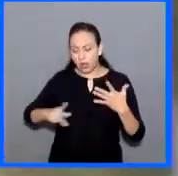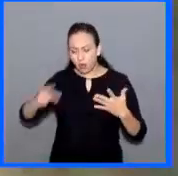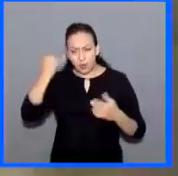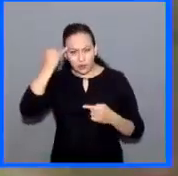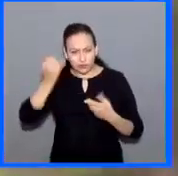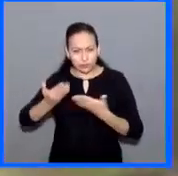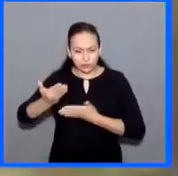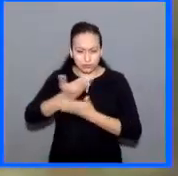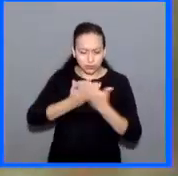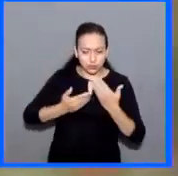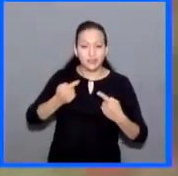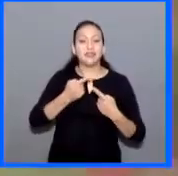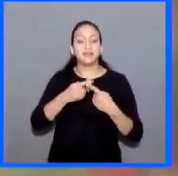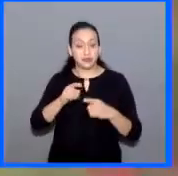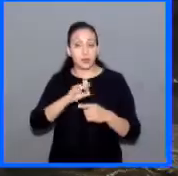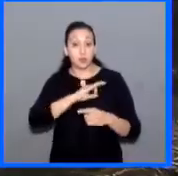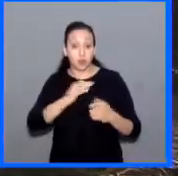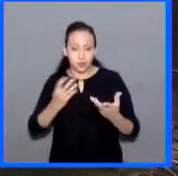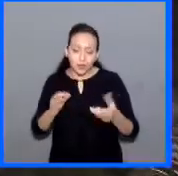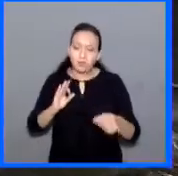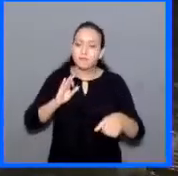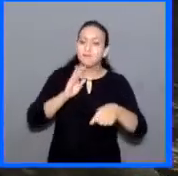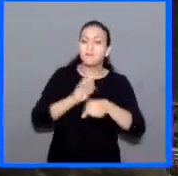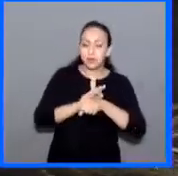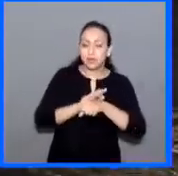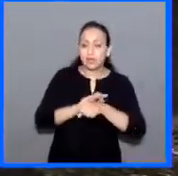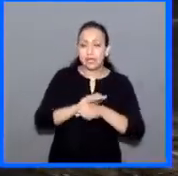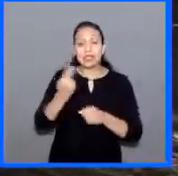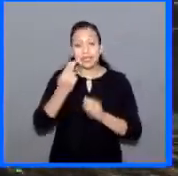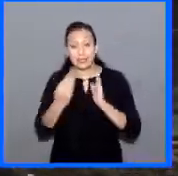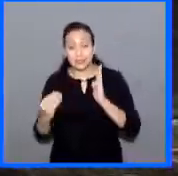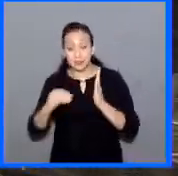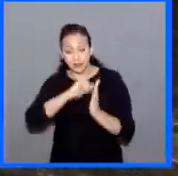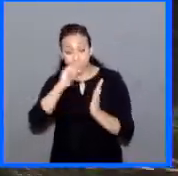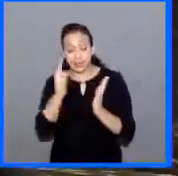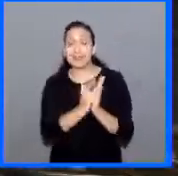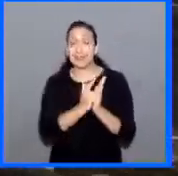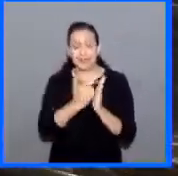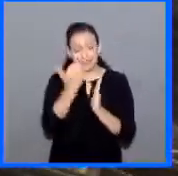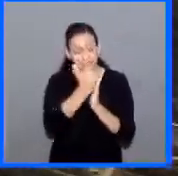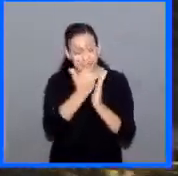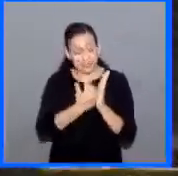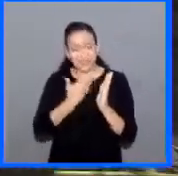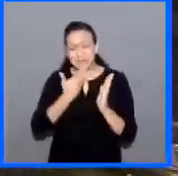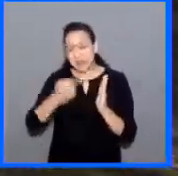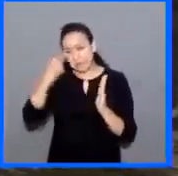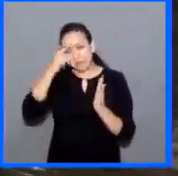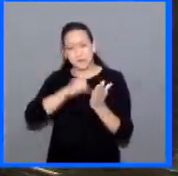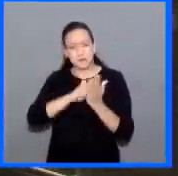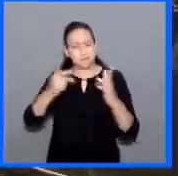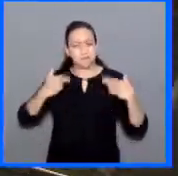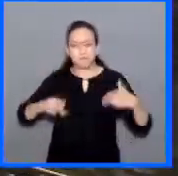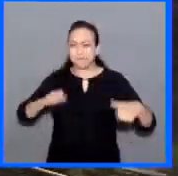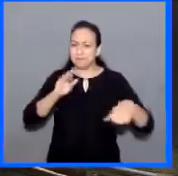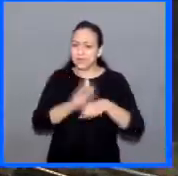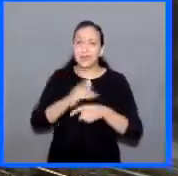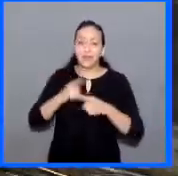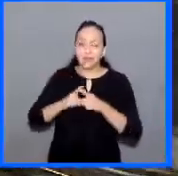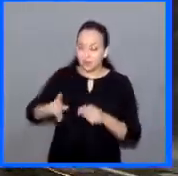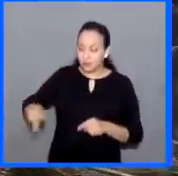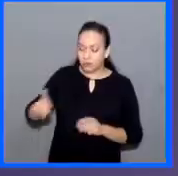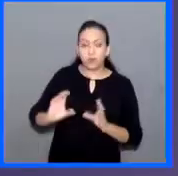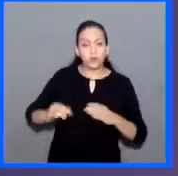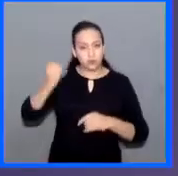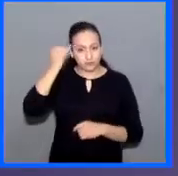de contar con un marco jurídico que garantice la protección integral de los derechos humanos de los pueblos y comunidades